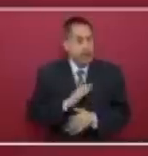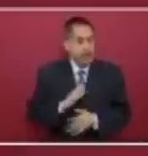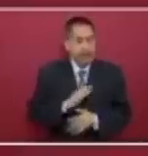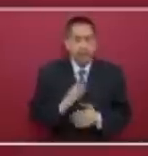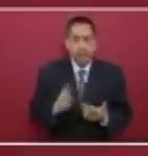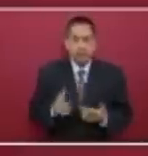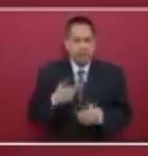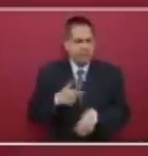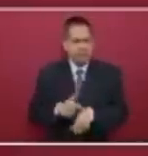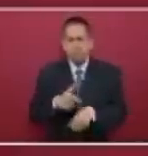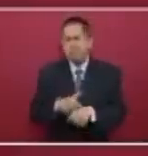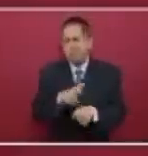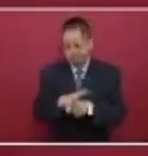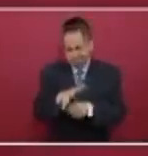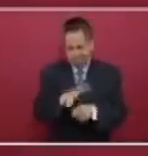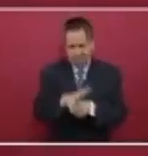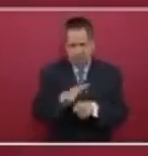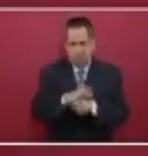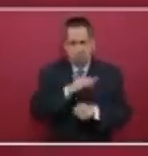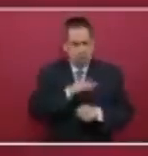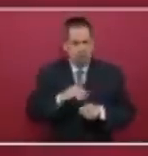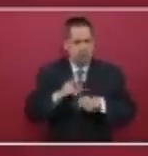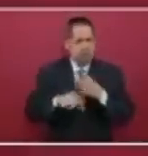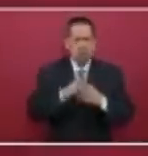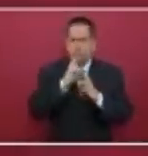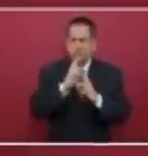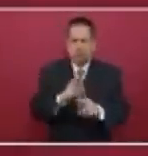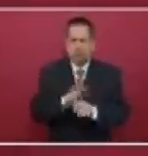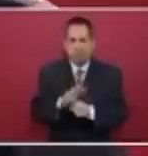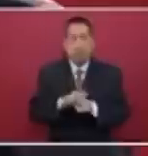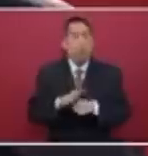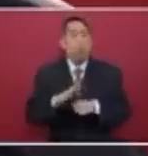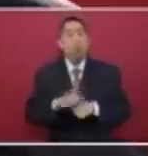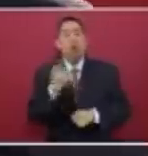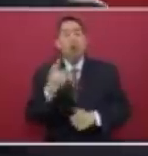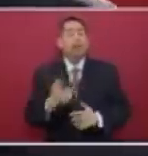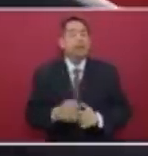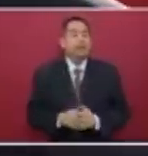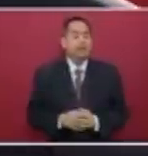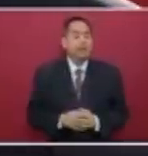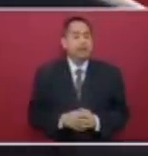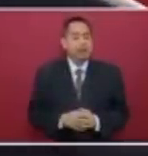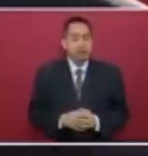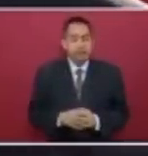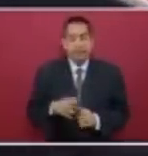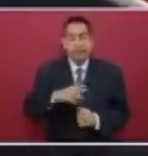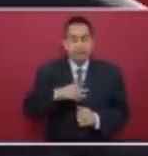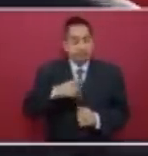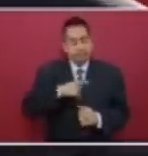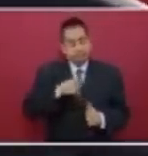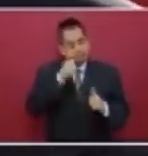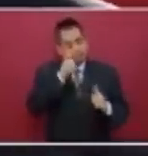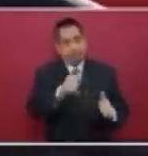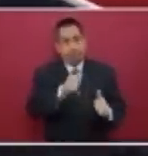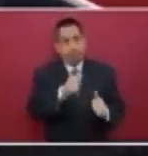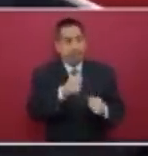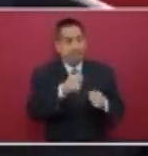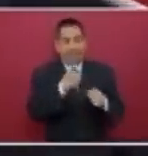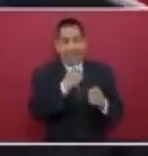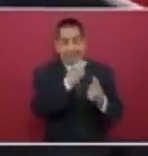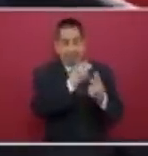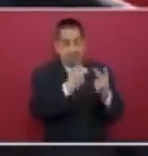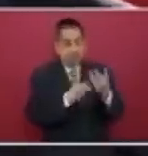tiempo suficiente para resolver por qué hay que atender estos asuntos